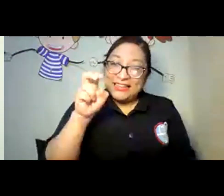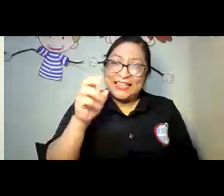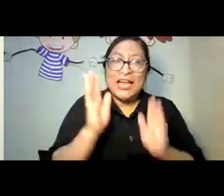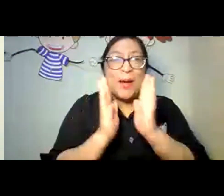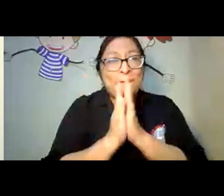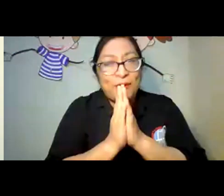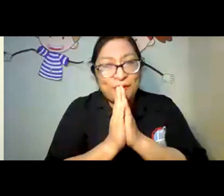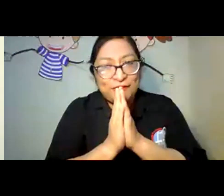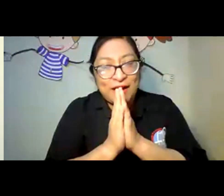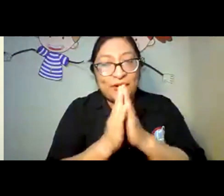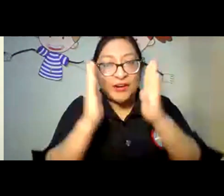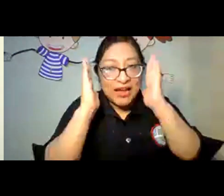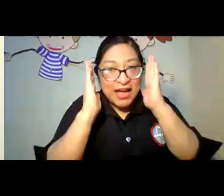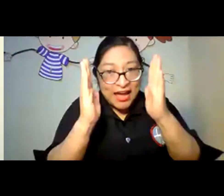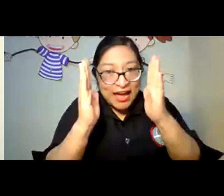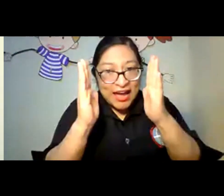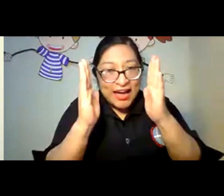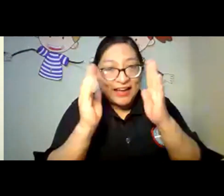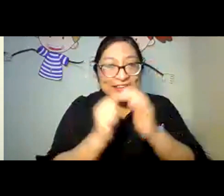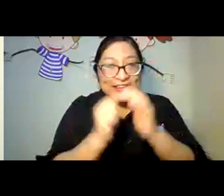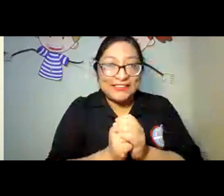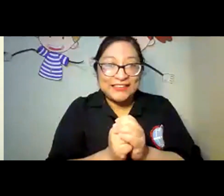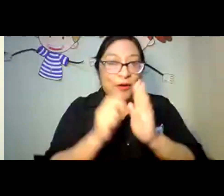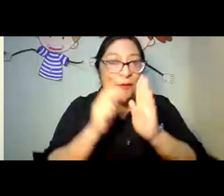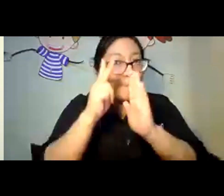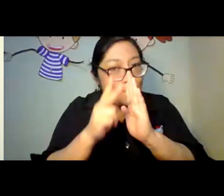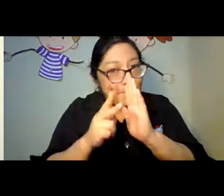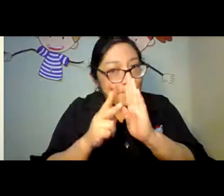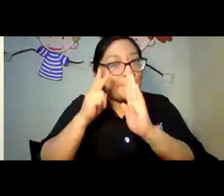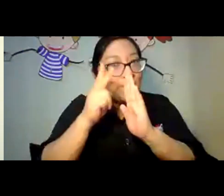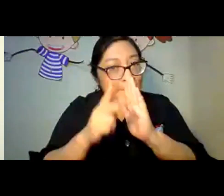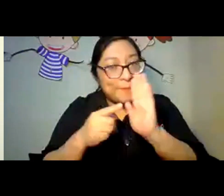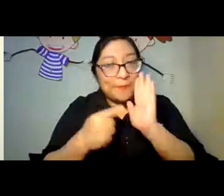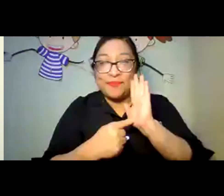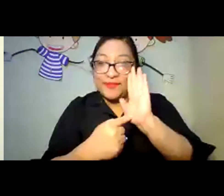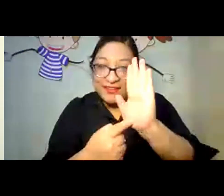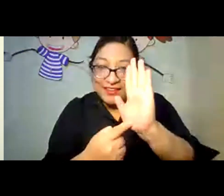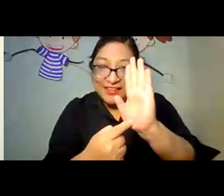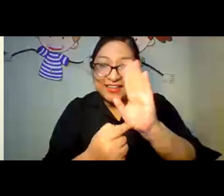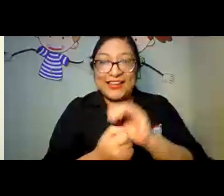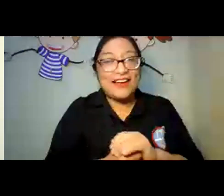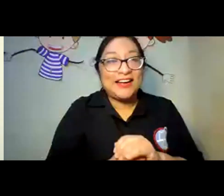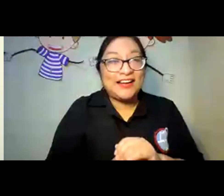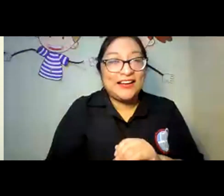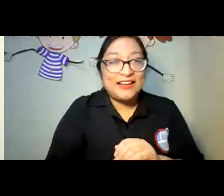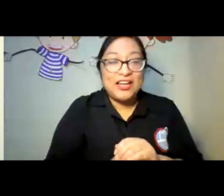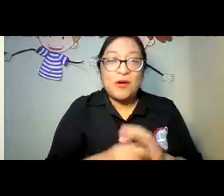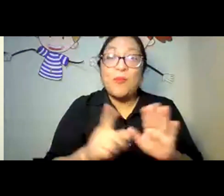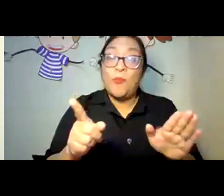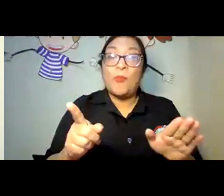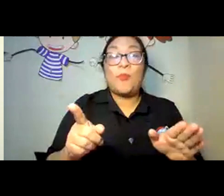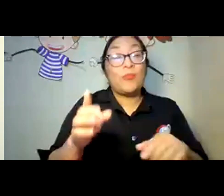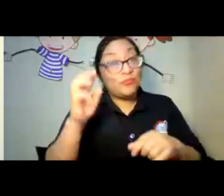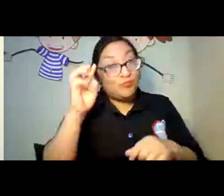todos presten atención a este video que les vamos a presentar, ya que está realizado